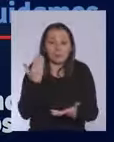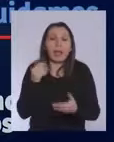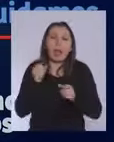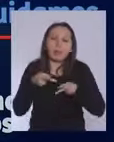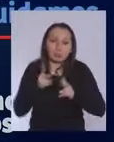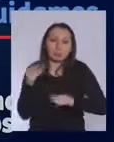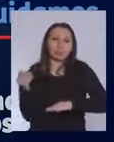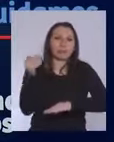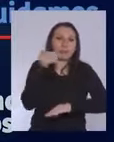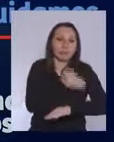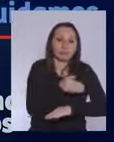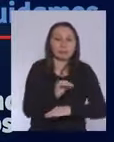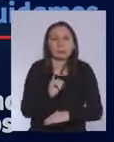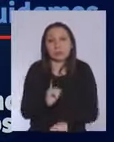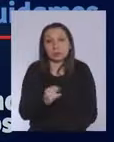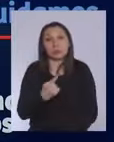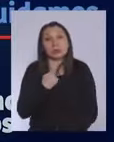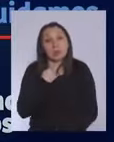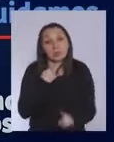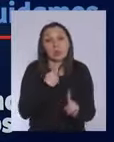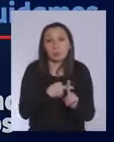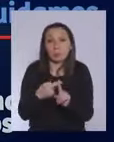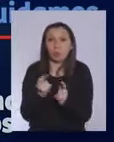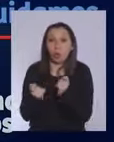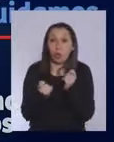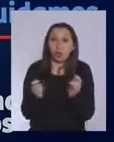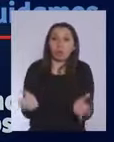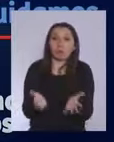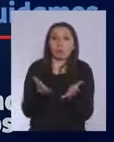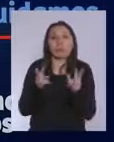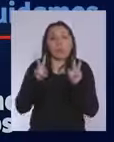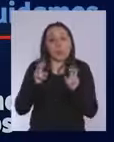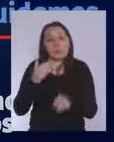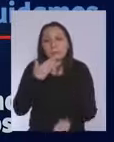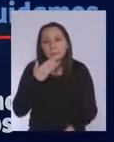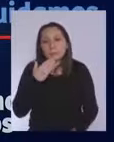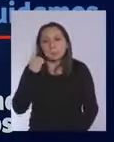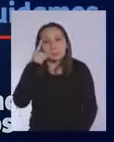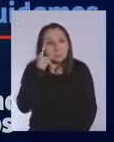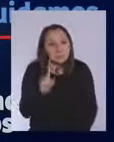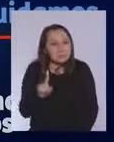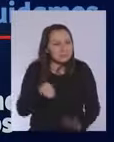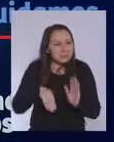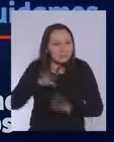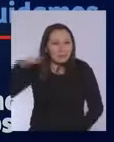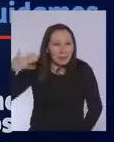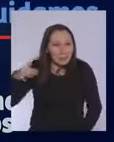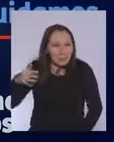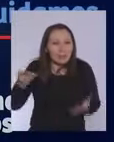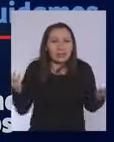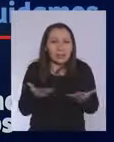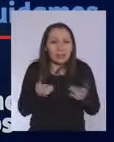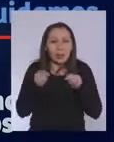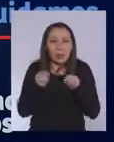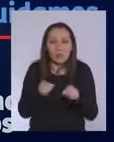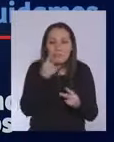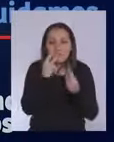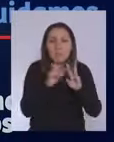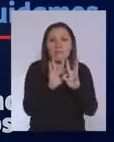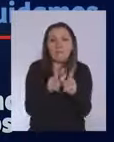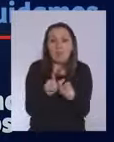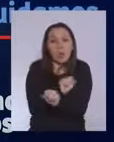si afecta influye positivamente en la economía es un tema también pero principalmente hoy día hemos visto